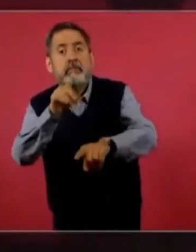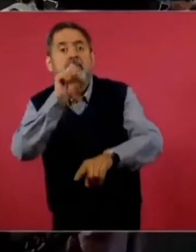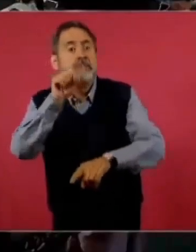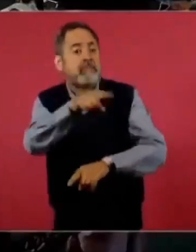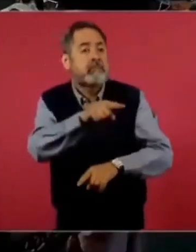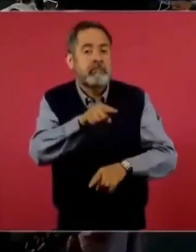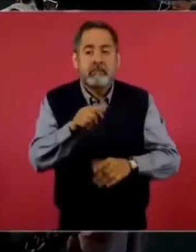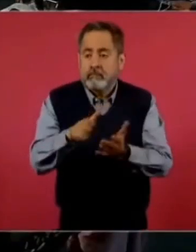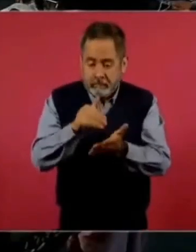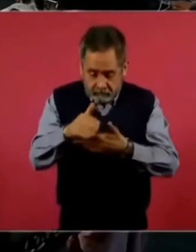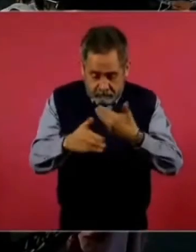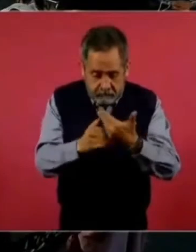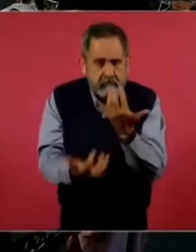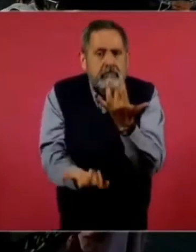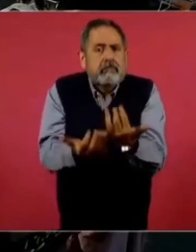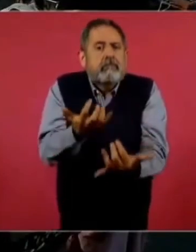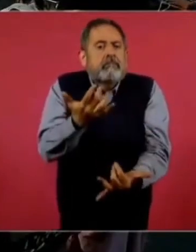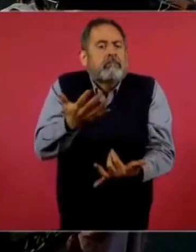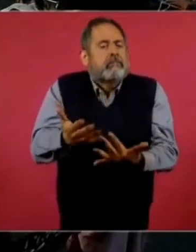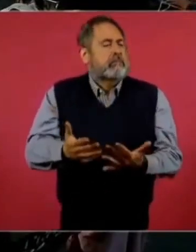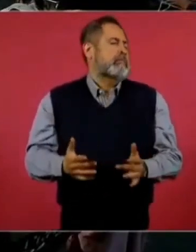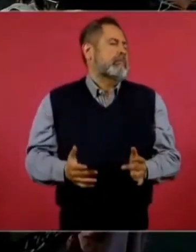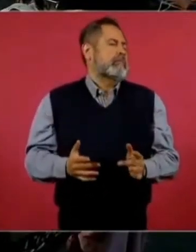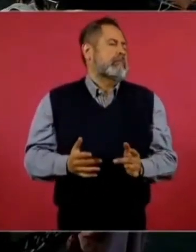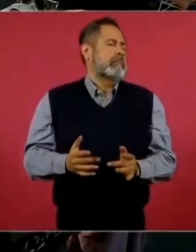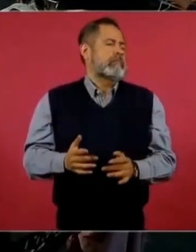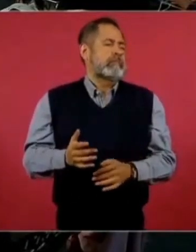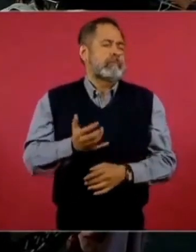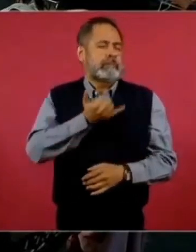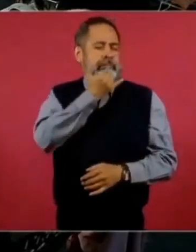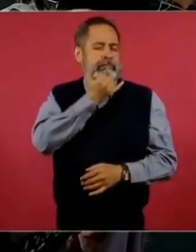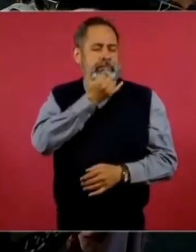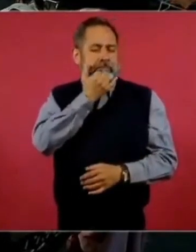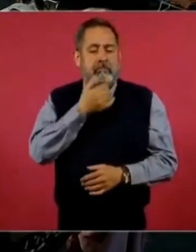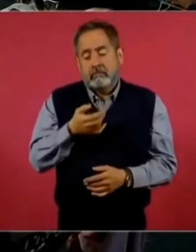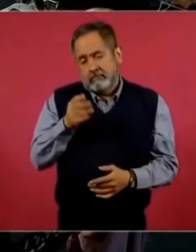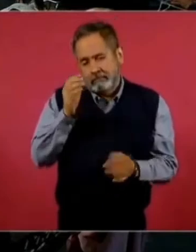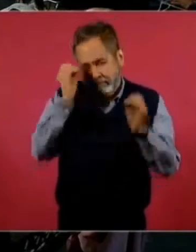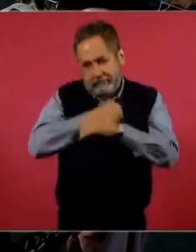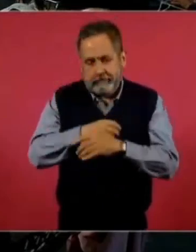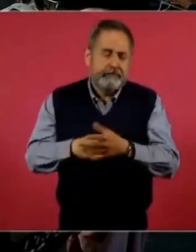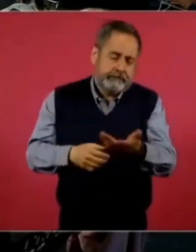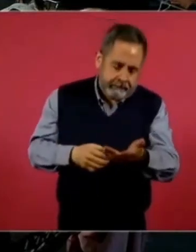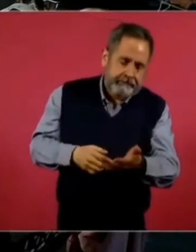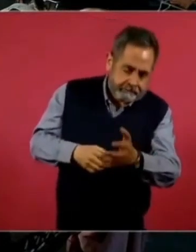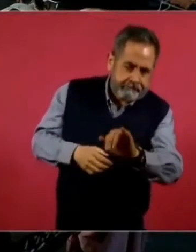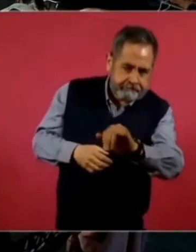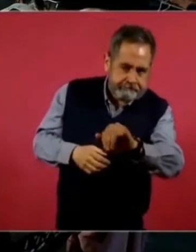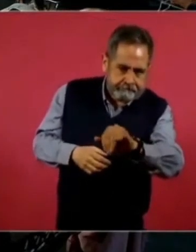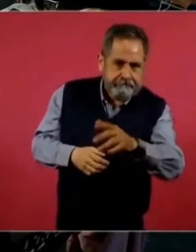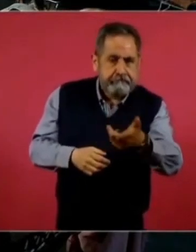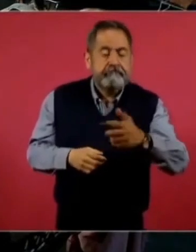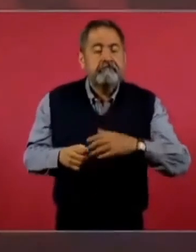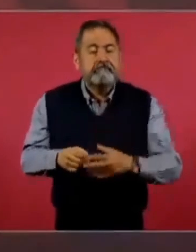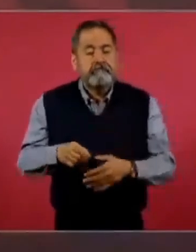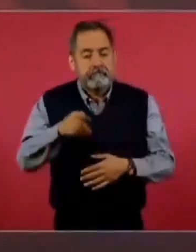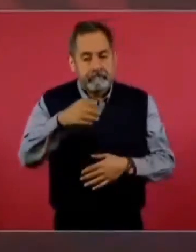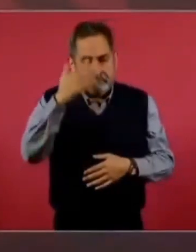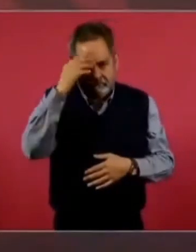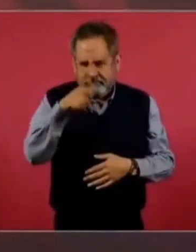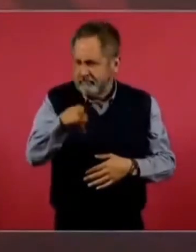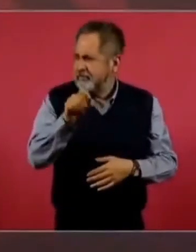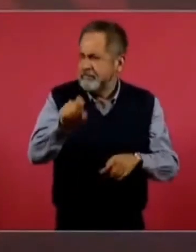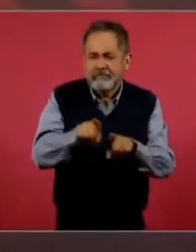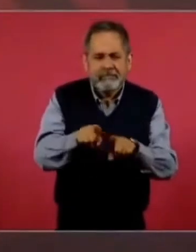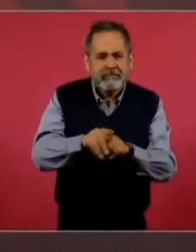los documentos de salud y bueno, pues Sí, hubo mucha opacidad. sí, como cuando todavía con